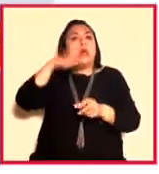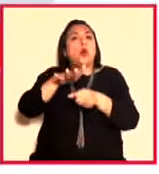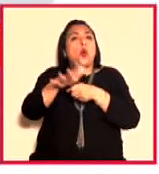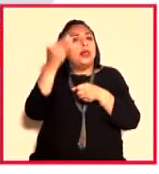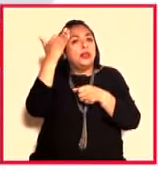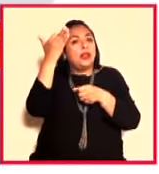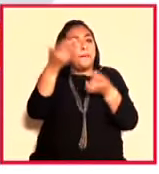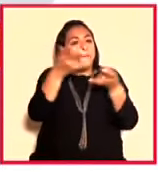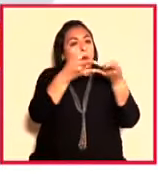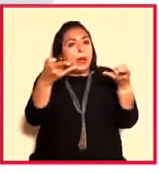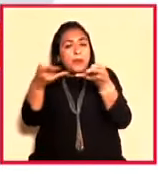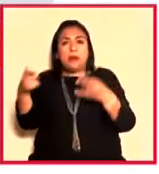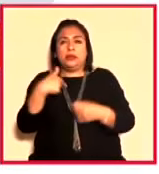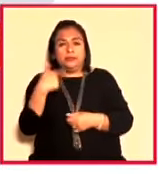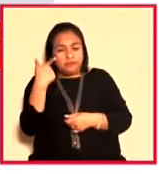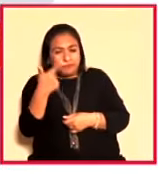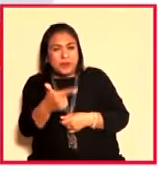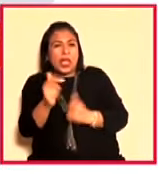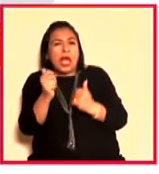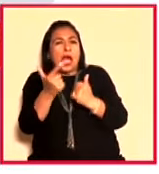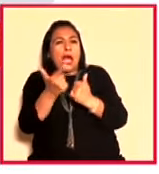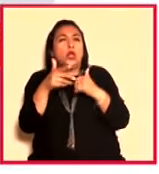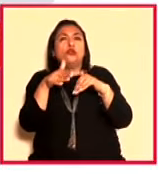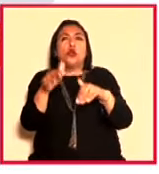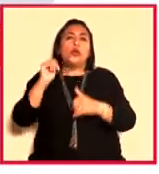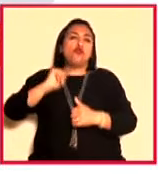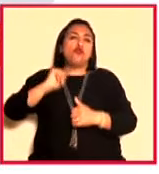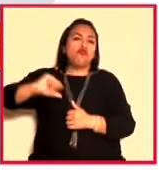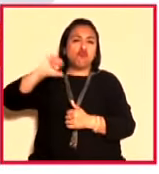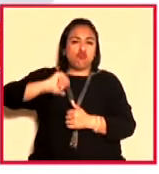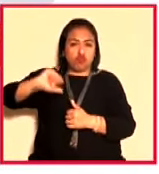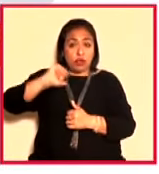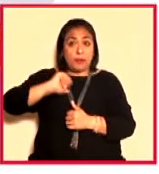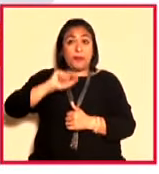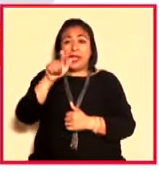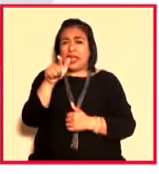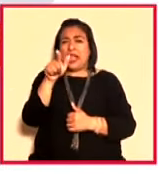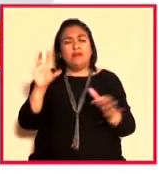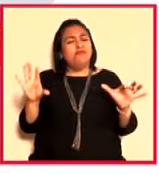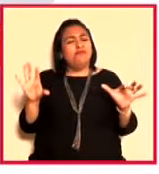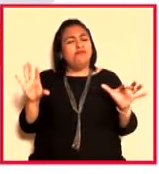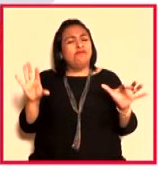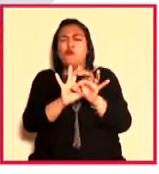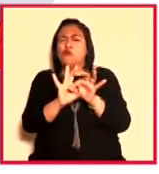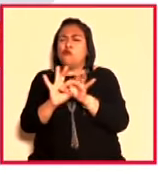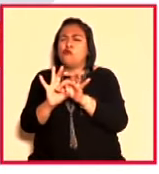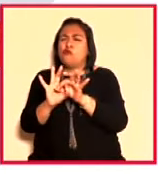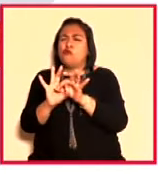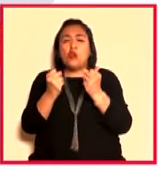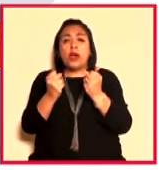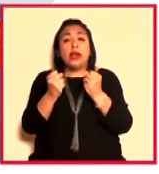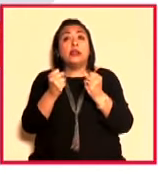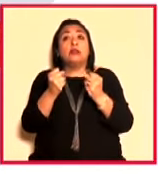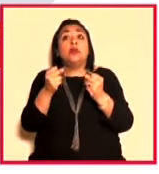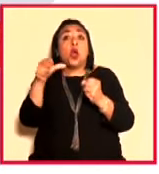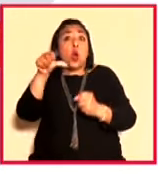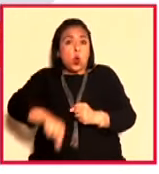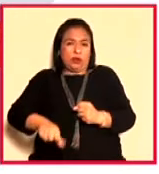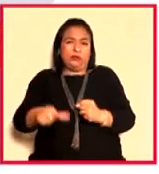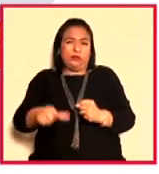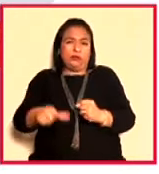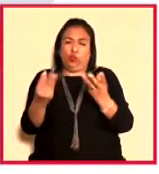reencontré con algo que tiene que ver con mis ancestros y es en la profunda relación que hoy muchos y muchas